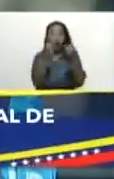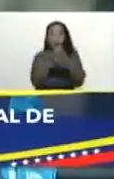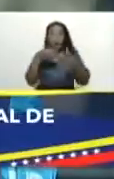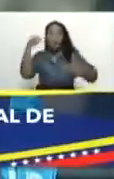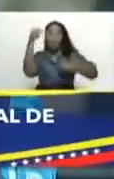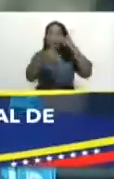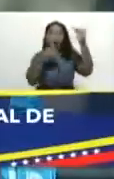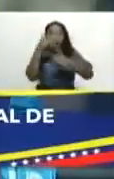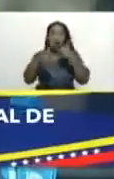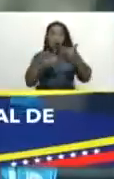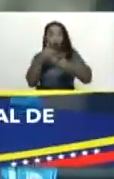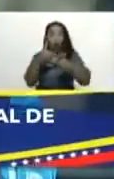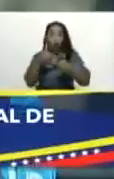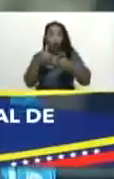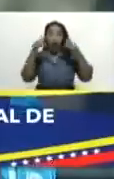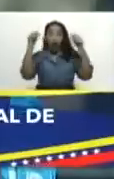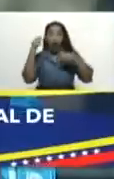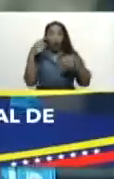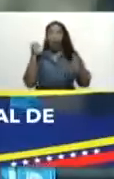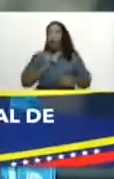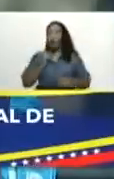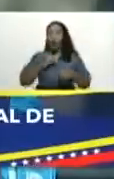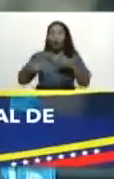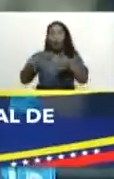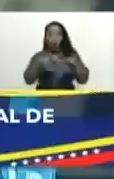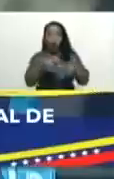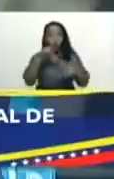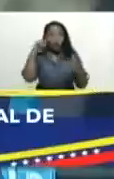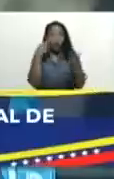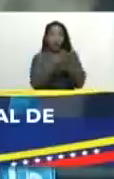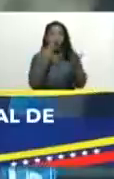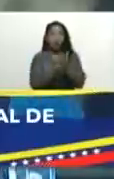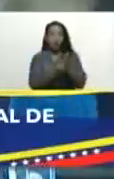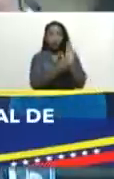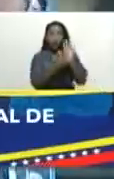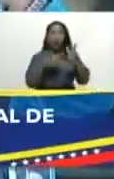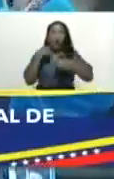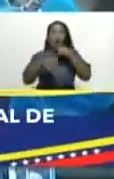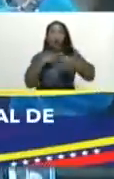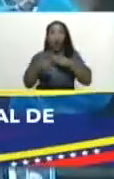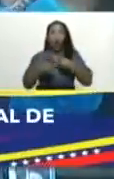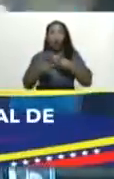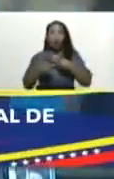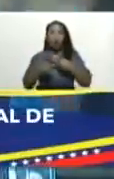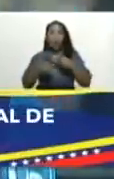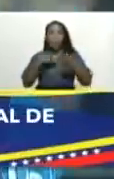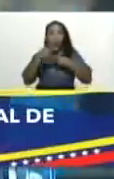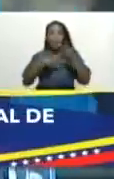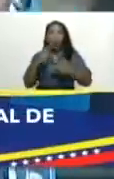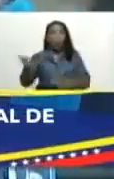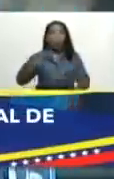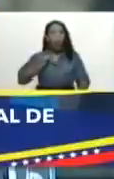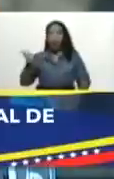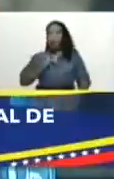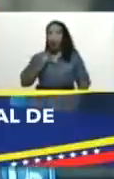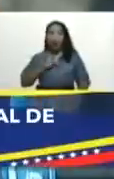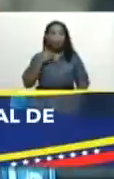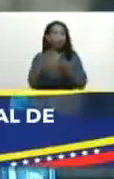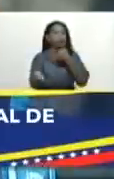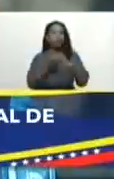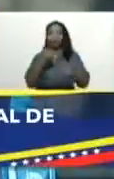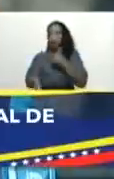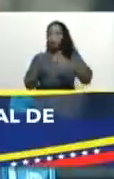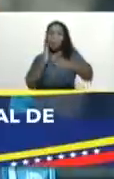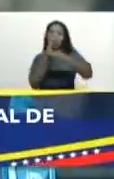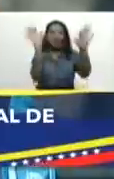mafiosos enquistadas, estén donde estén, se vistan como se vistan, tengan el color político que tengan, no nos vamos a